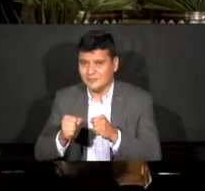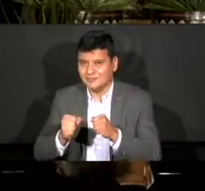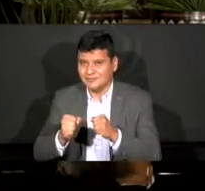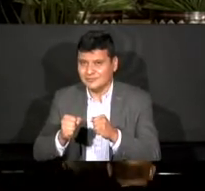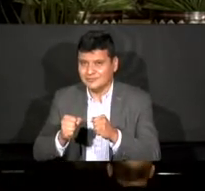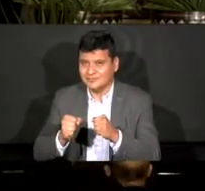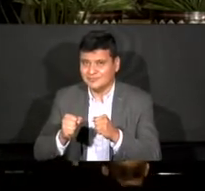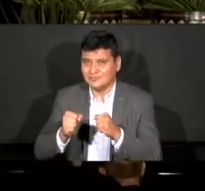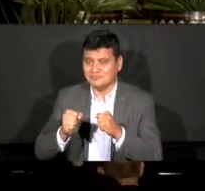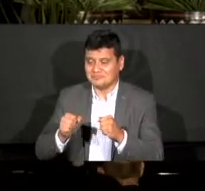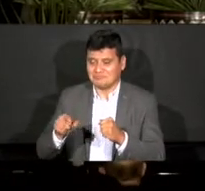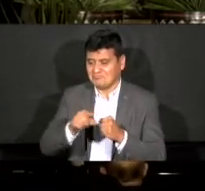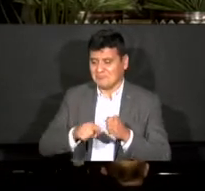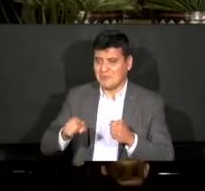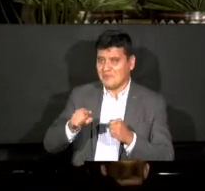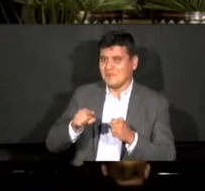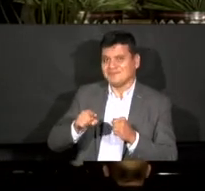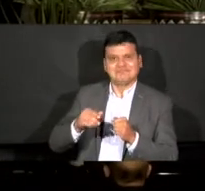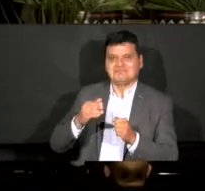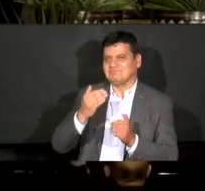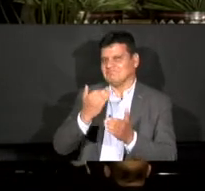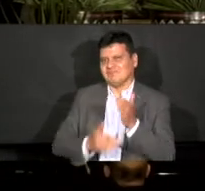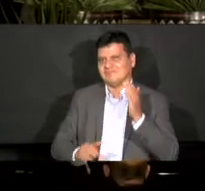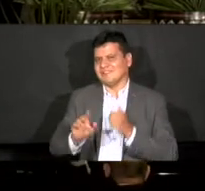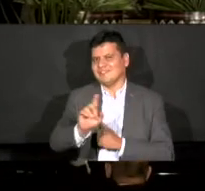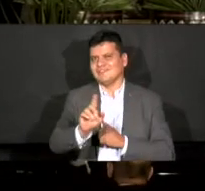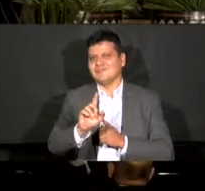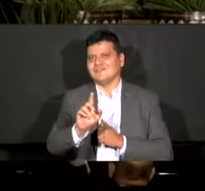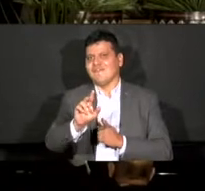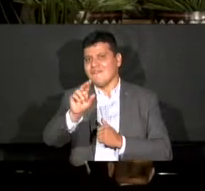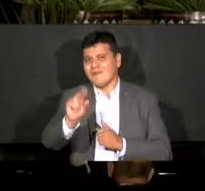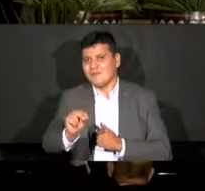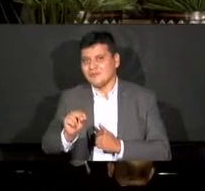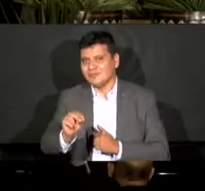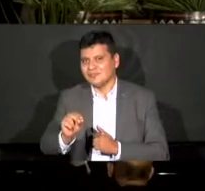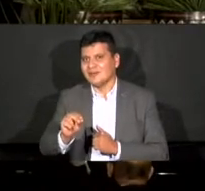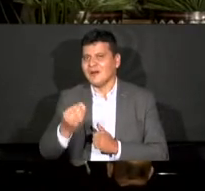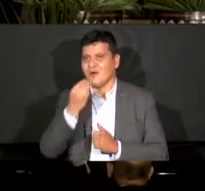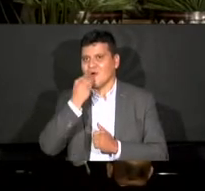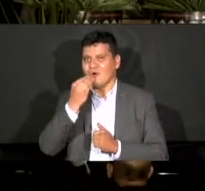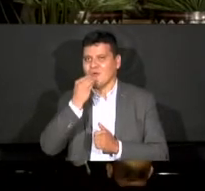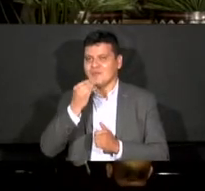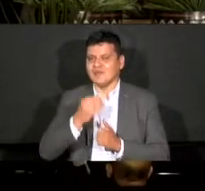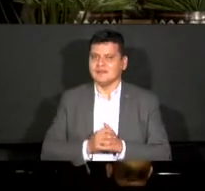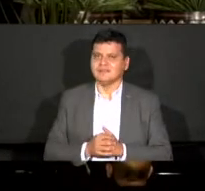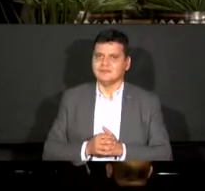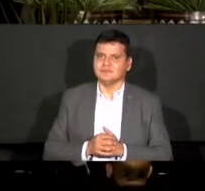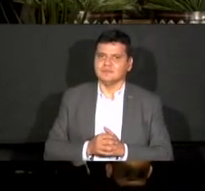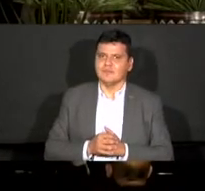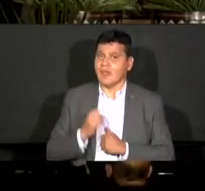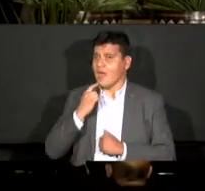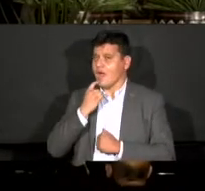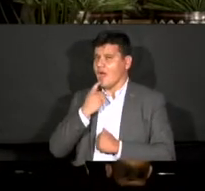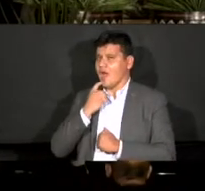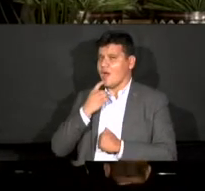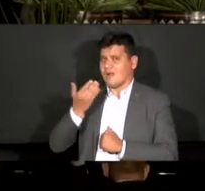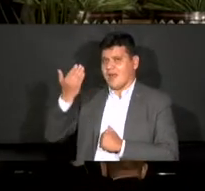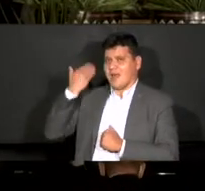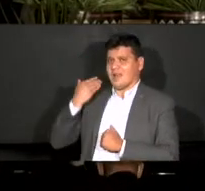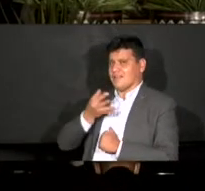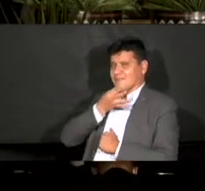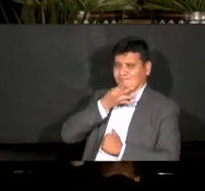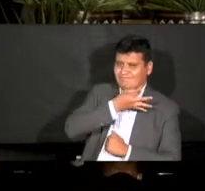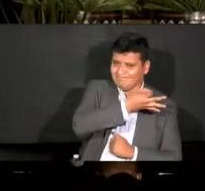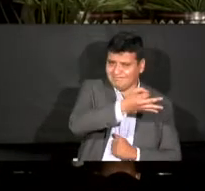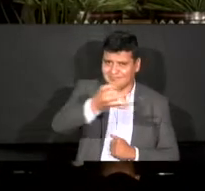de alimentos que agrave aún más la situación. El presidente López Obrador lo ha dicho,